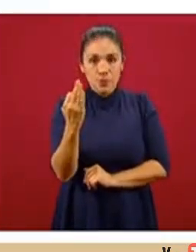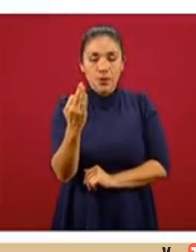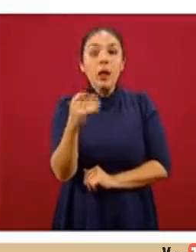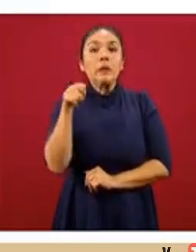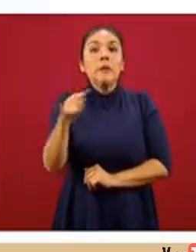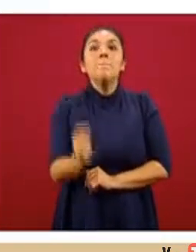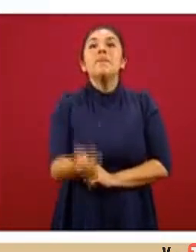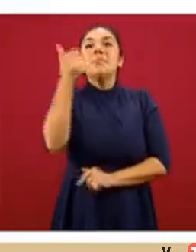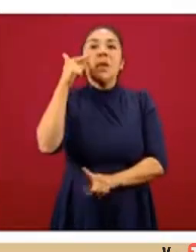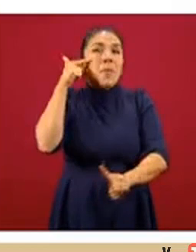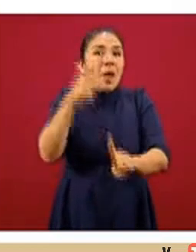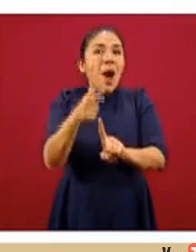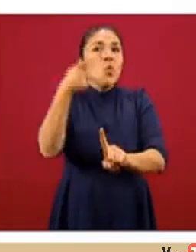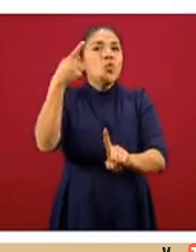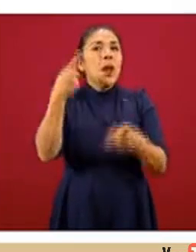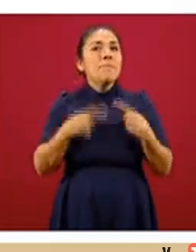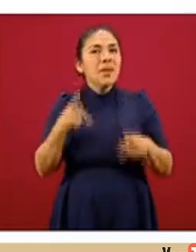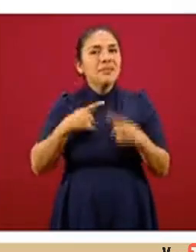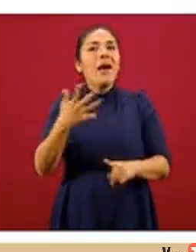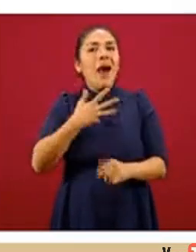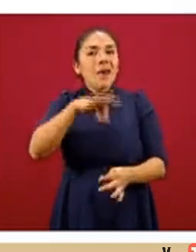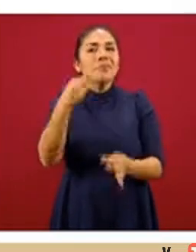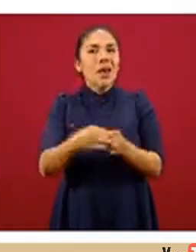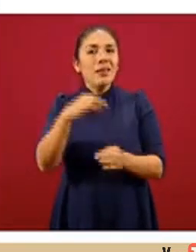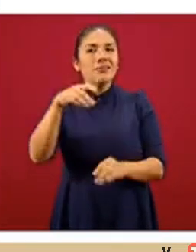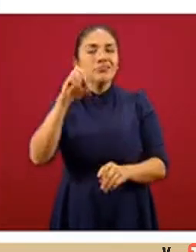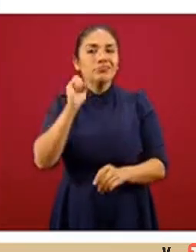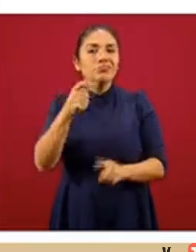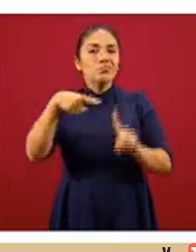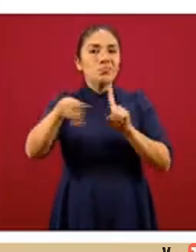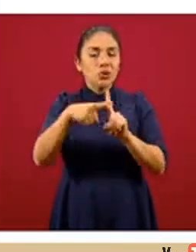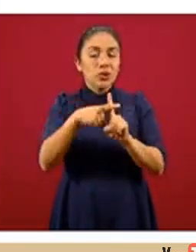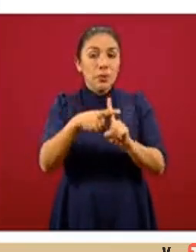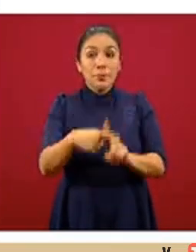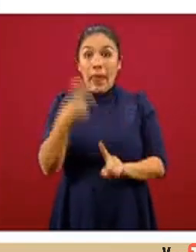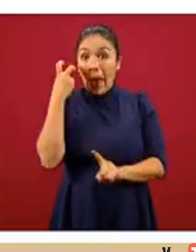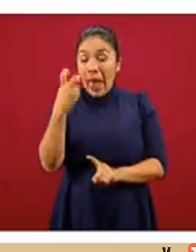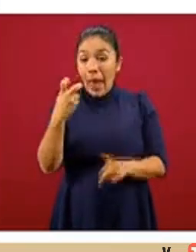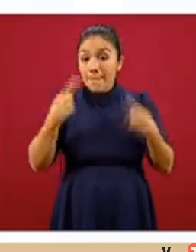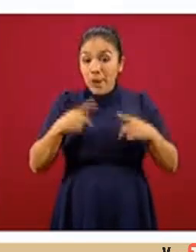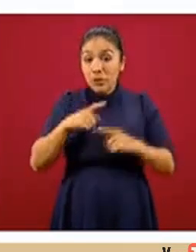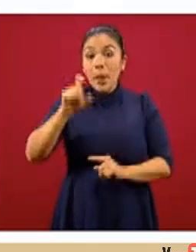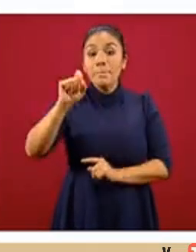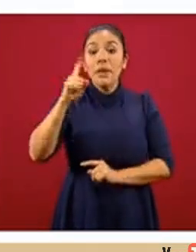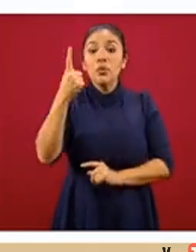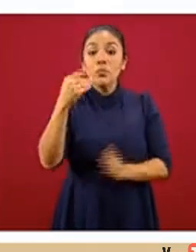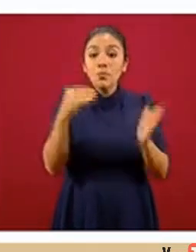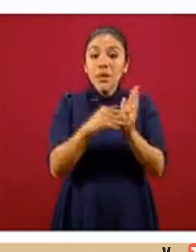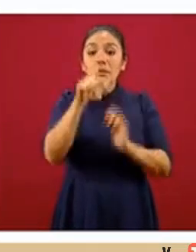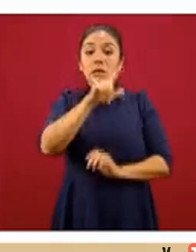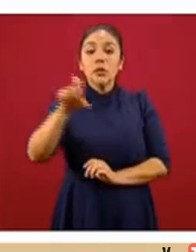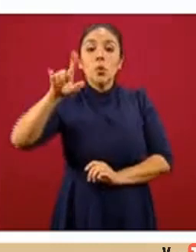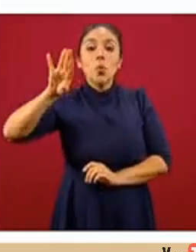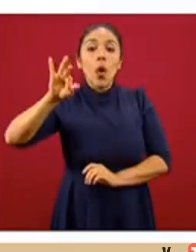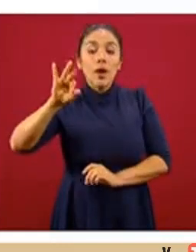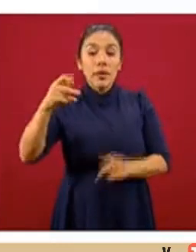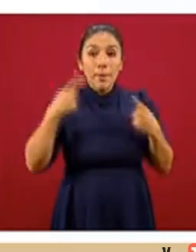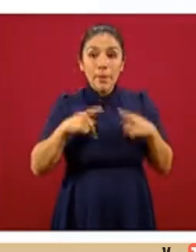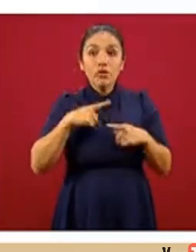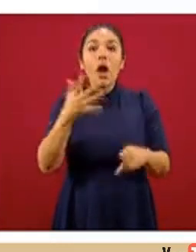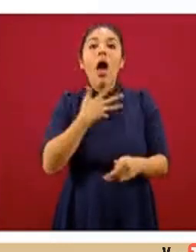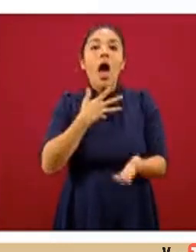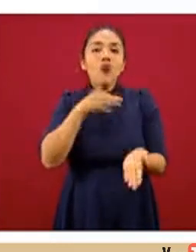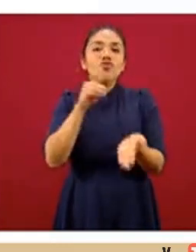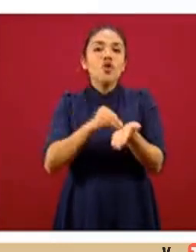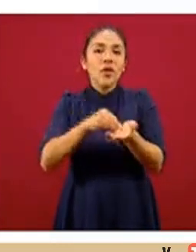el primer caso, el caso confirmado de COVID. De estas personas, 21,740 lo han tenido en los